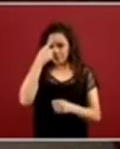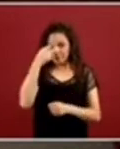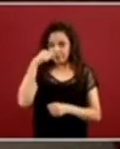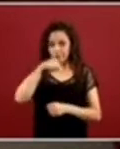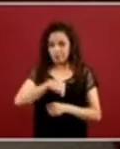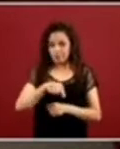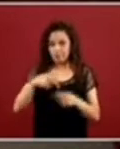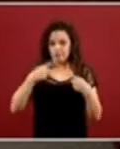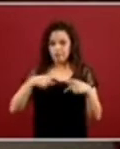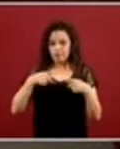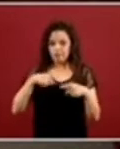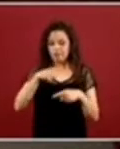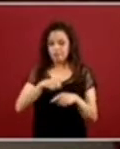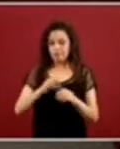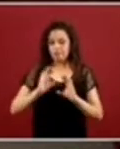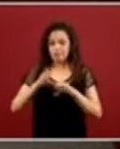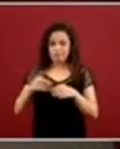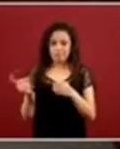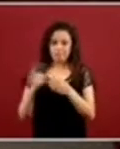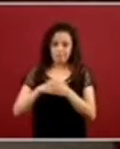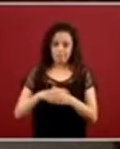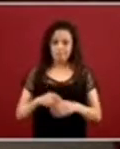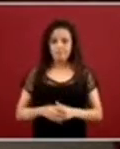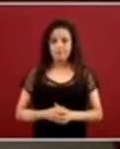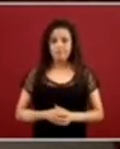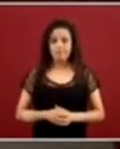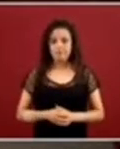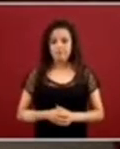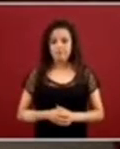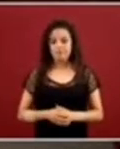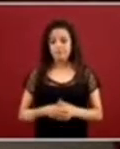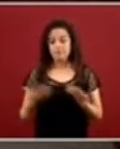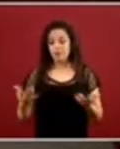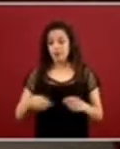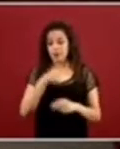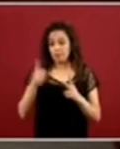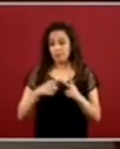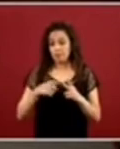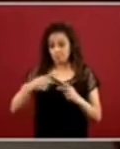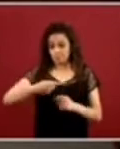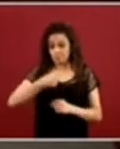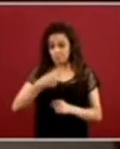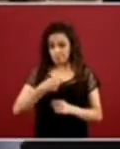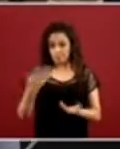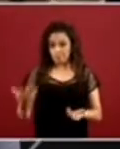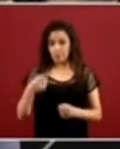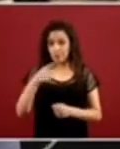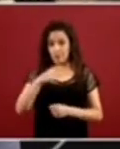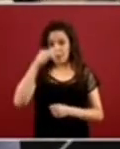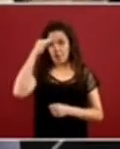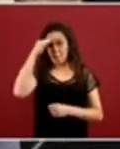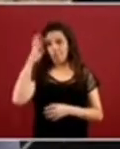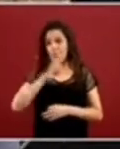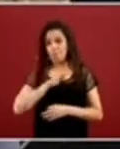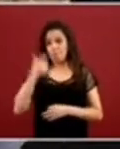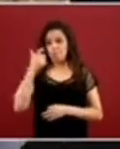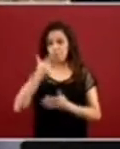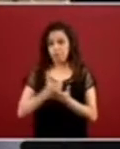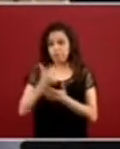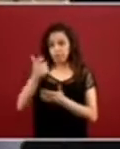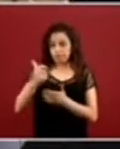residencias médicas. Sobre su otra pregunta, si se está considerando un incremento salarial, lo hemos